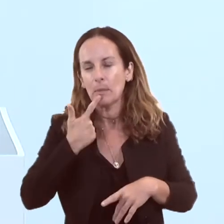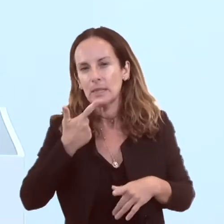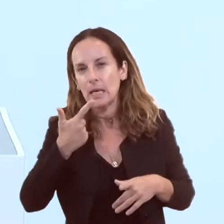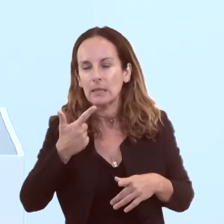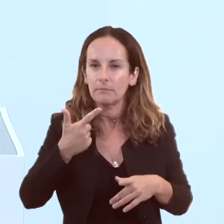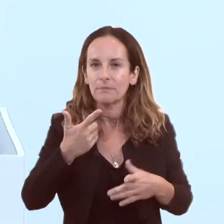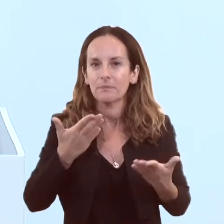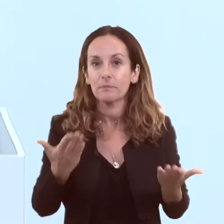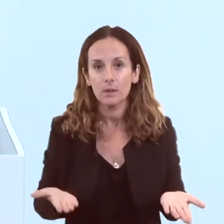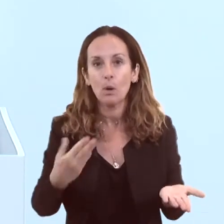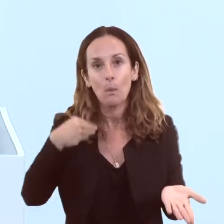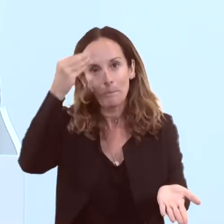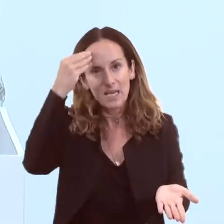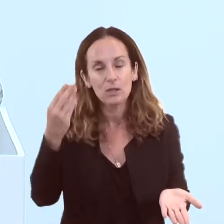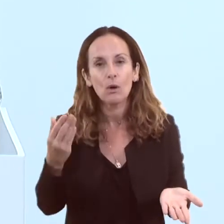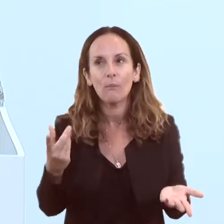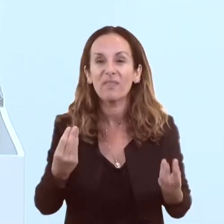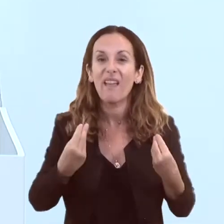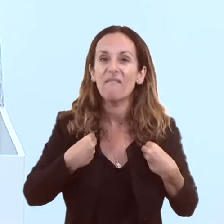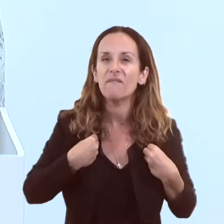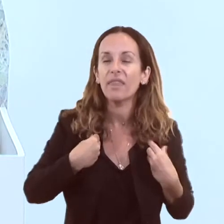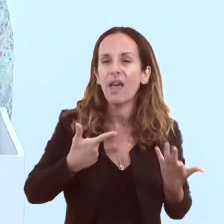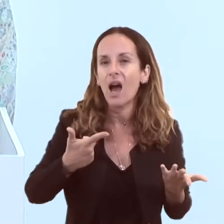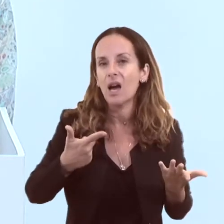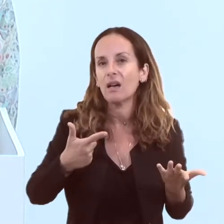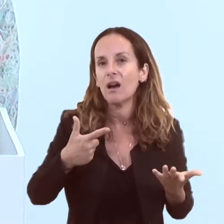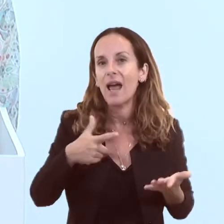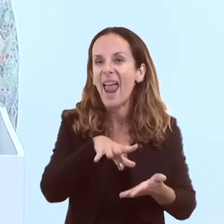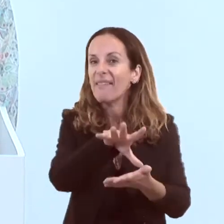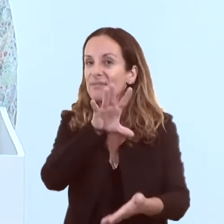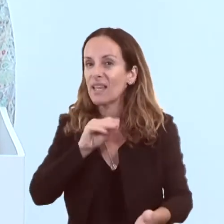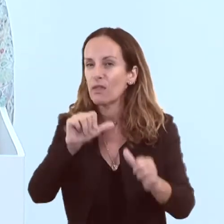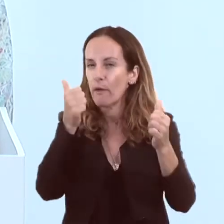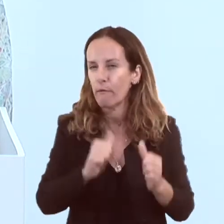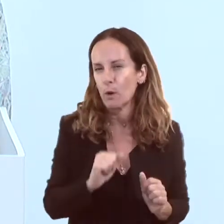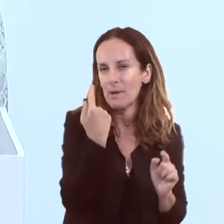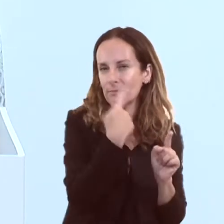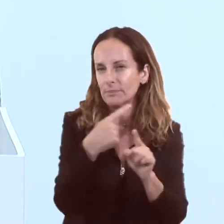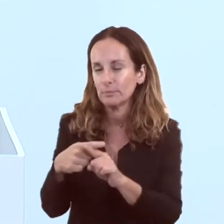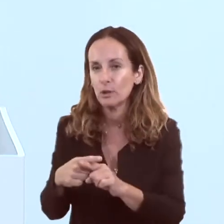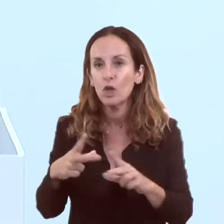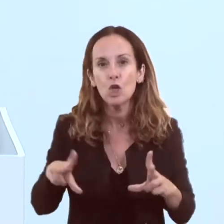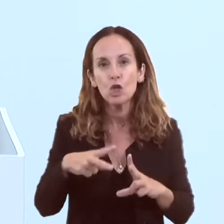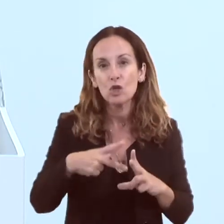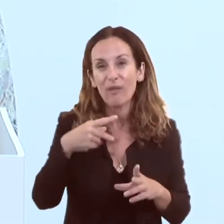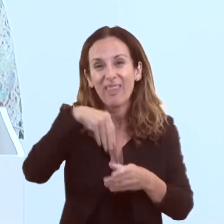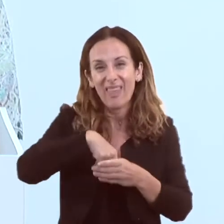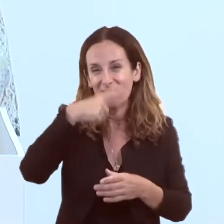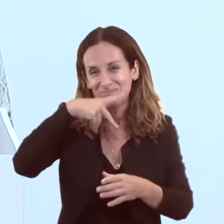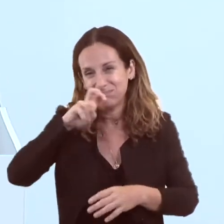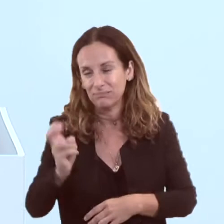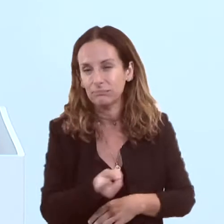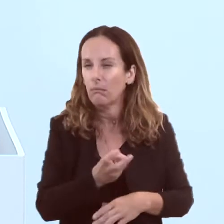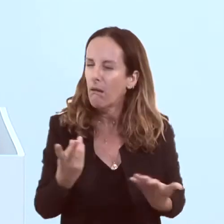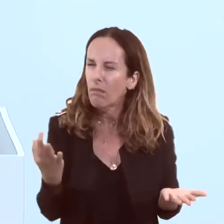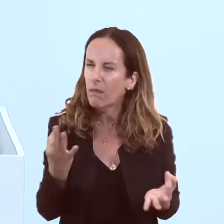interpretaciones y con todas las maneras de entender la vida con todos los estilos de pensamiento de la sociedad Hay que ser respetuoso pero también hay